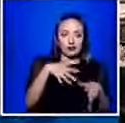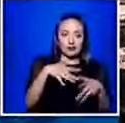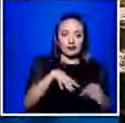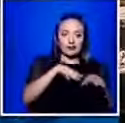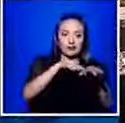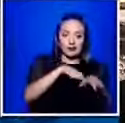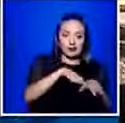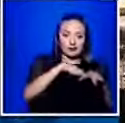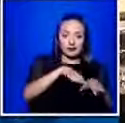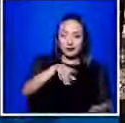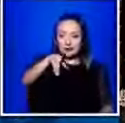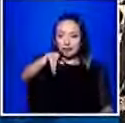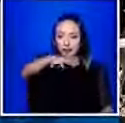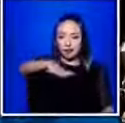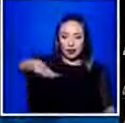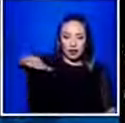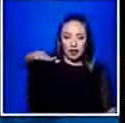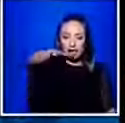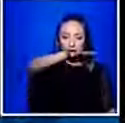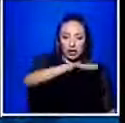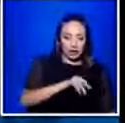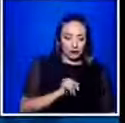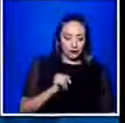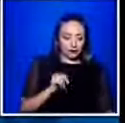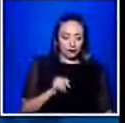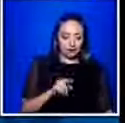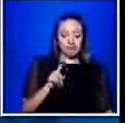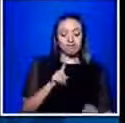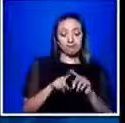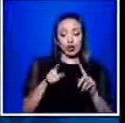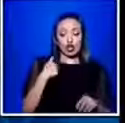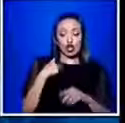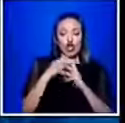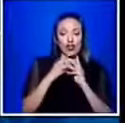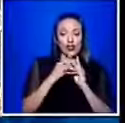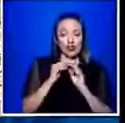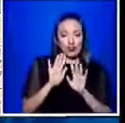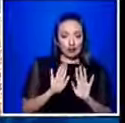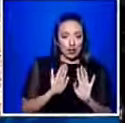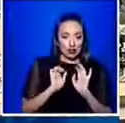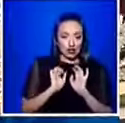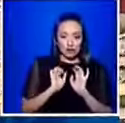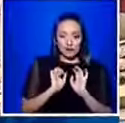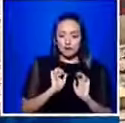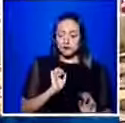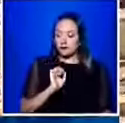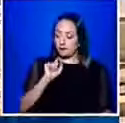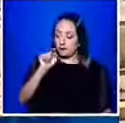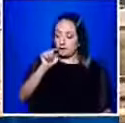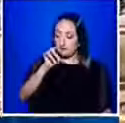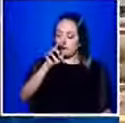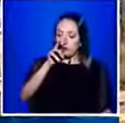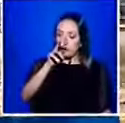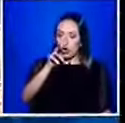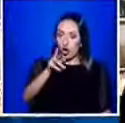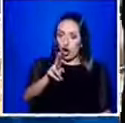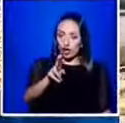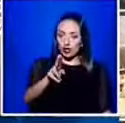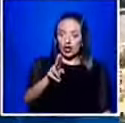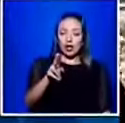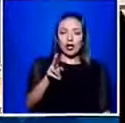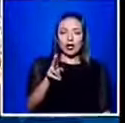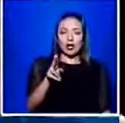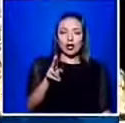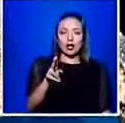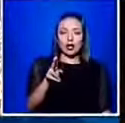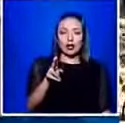por la autopista General Rumiñahui, pero lo hacíamos despacio en el Cantón Rumiñahui. Ahí los cortes de